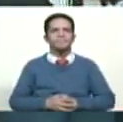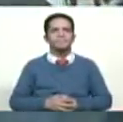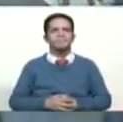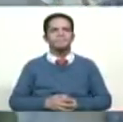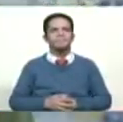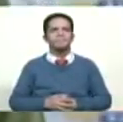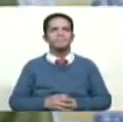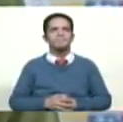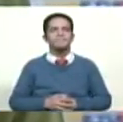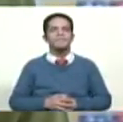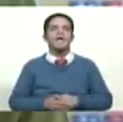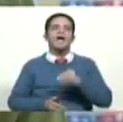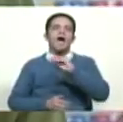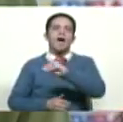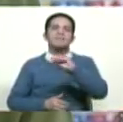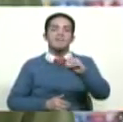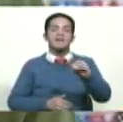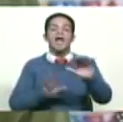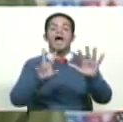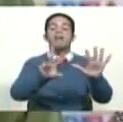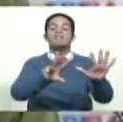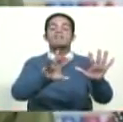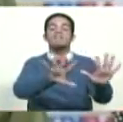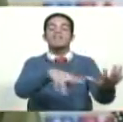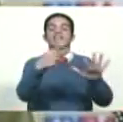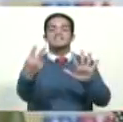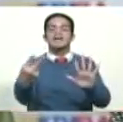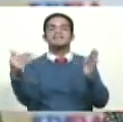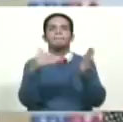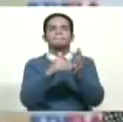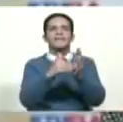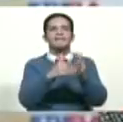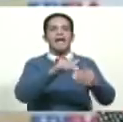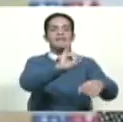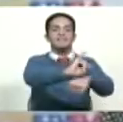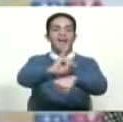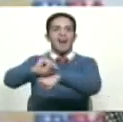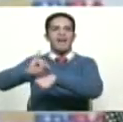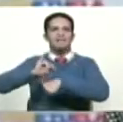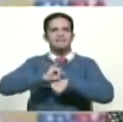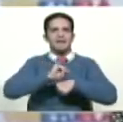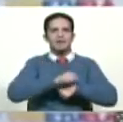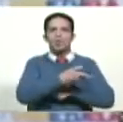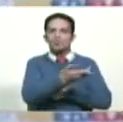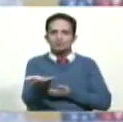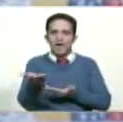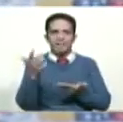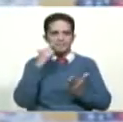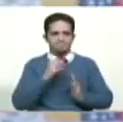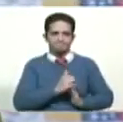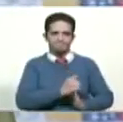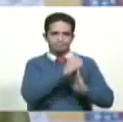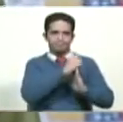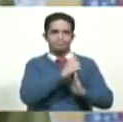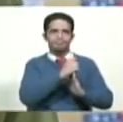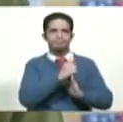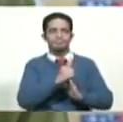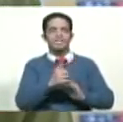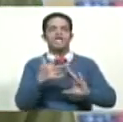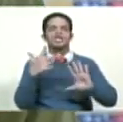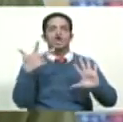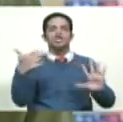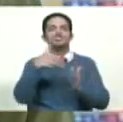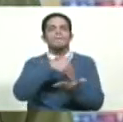Para decirle a las 17.000 iglesias que ustedes lideran y a los 8